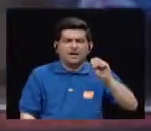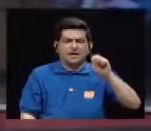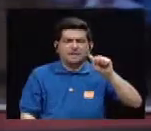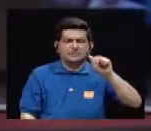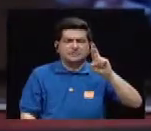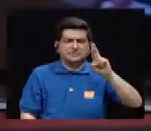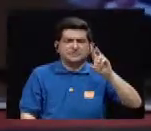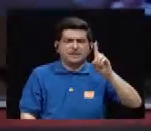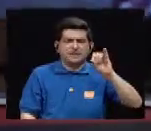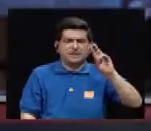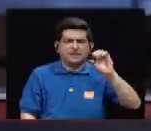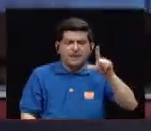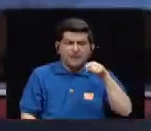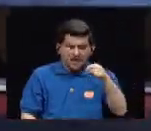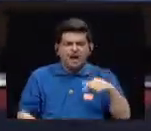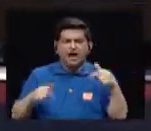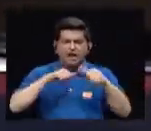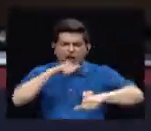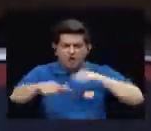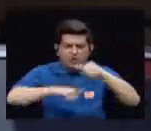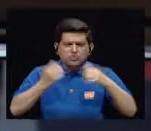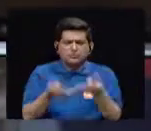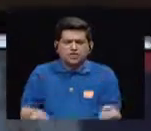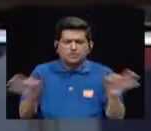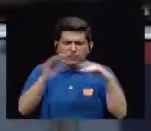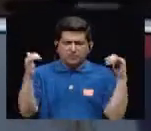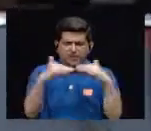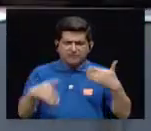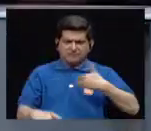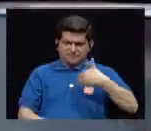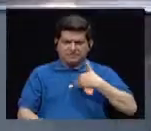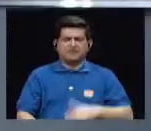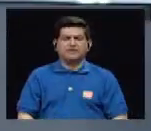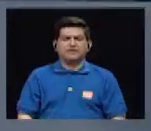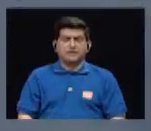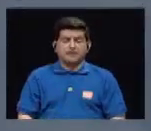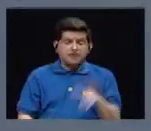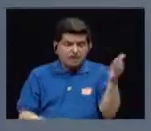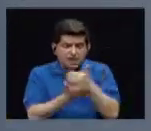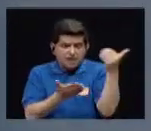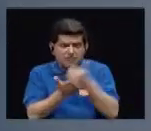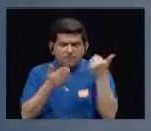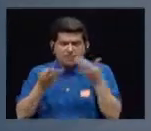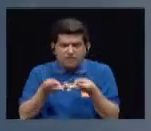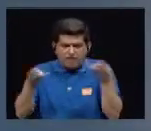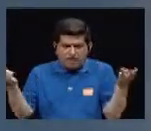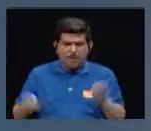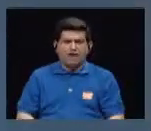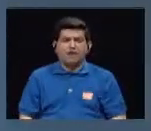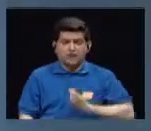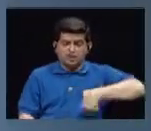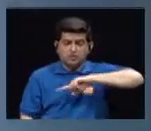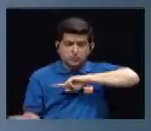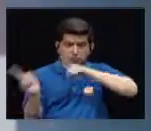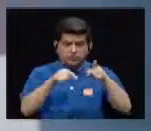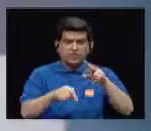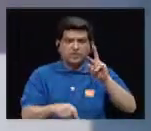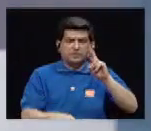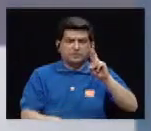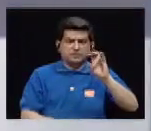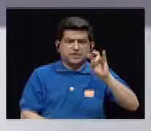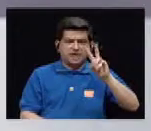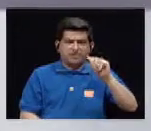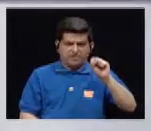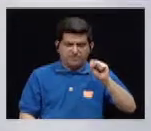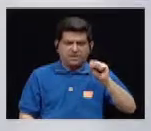Sardinal, donde hubo batallas importantes, uh-huh, ¿verdad? Entonces empezamos a recopilar ese material. Estuvimos en Rivas, estuvimos